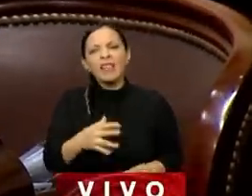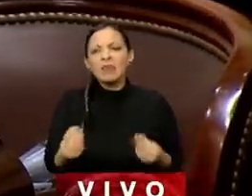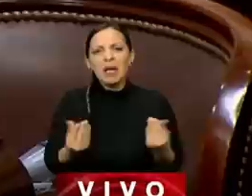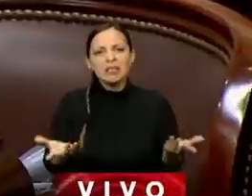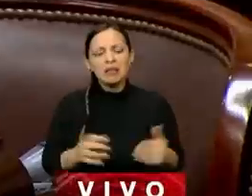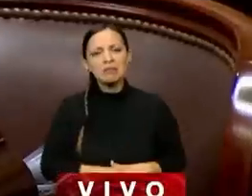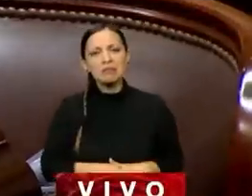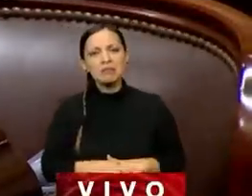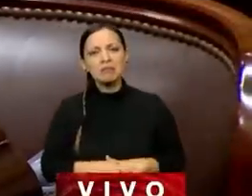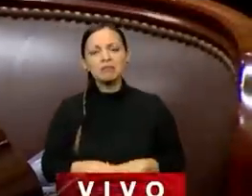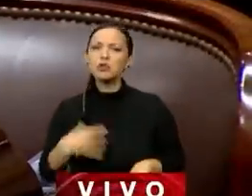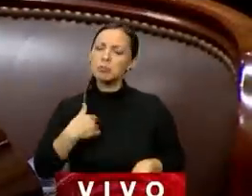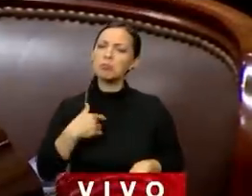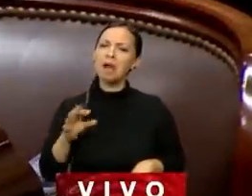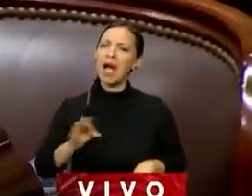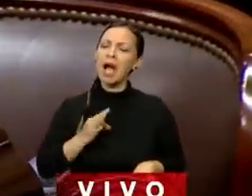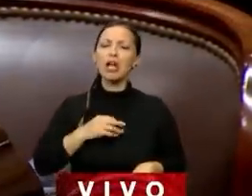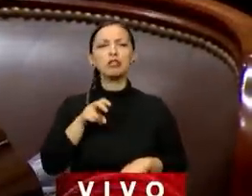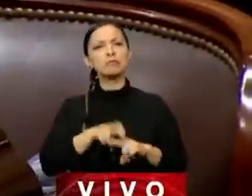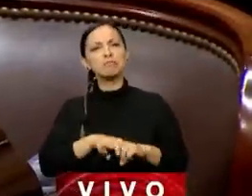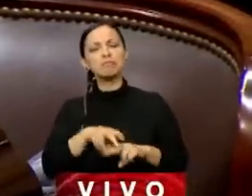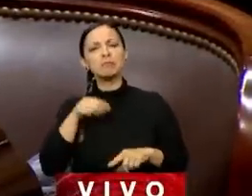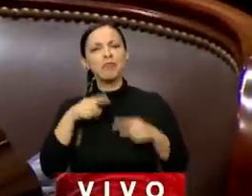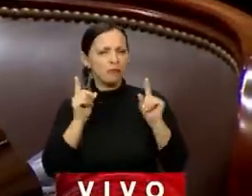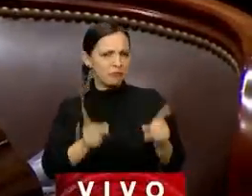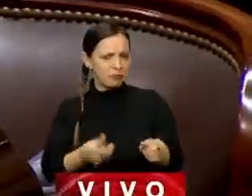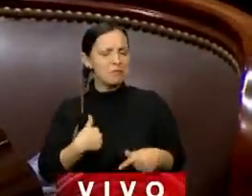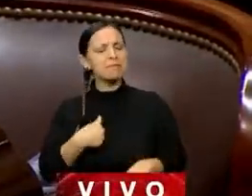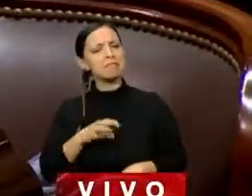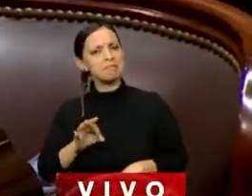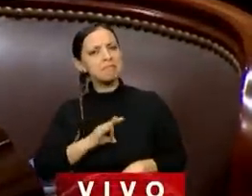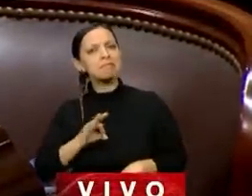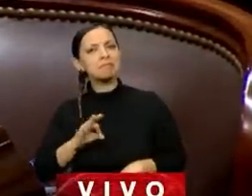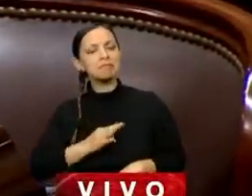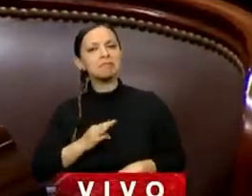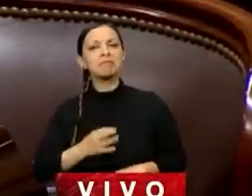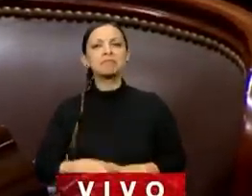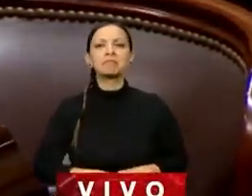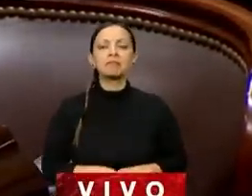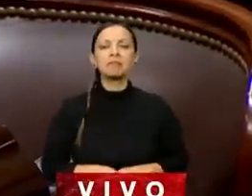Llevo algunos años en esta Cámara, señor presidente, y